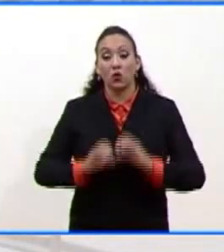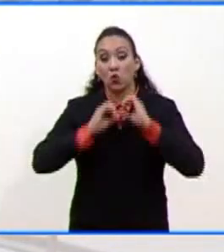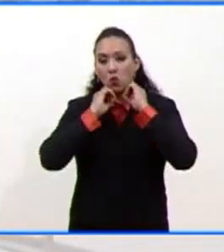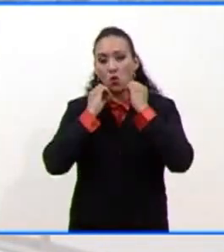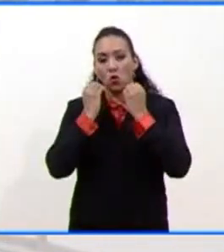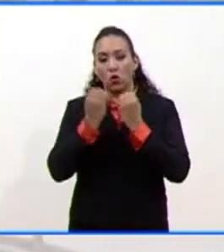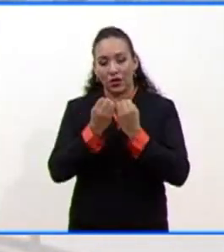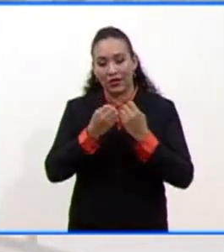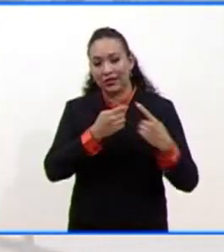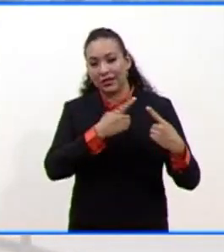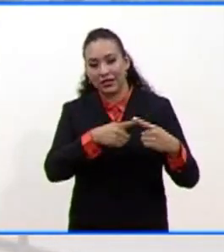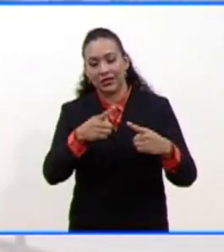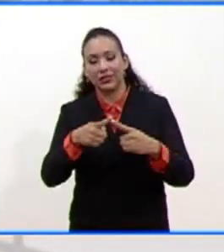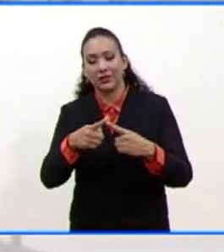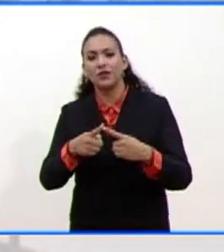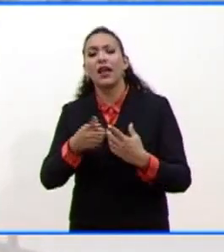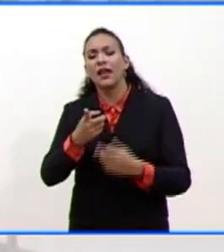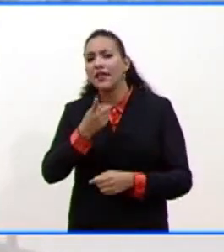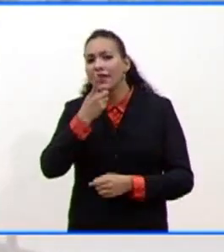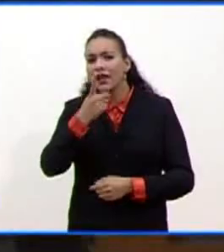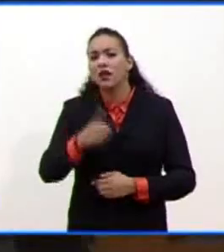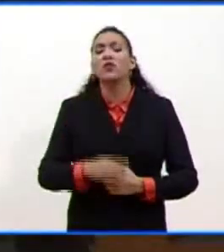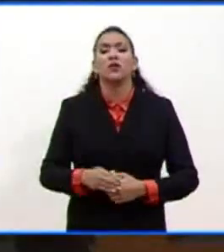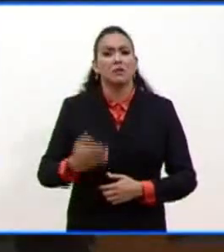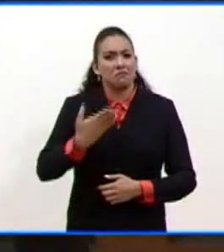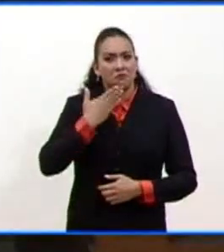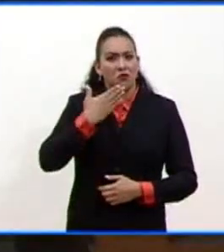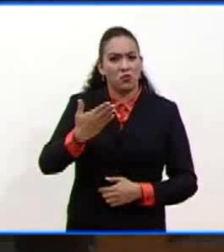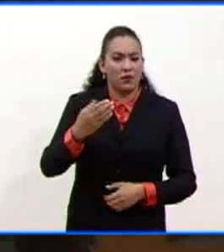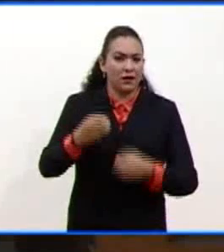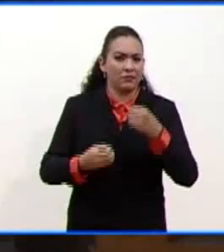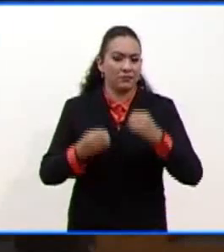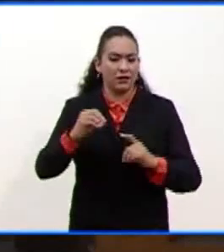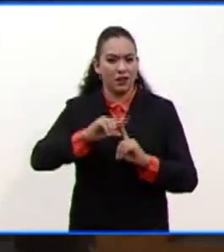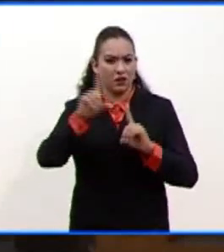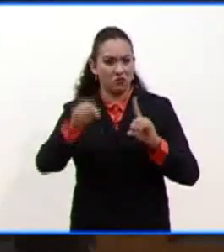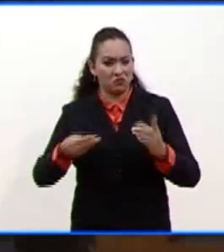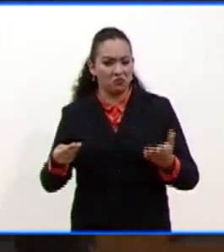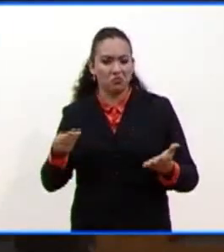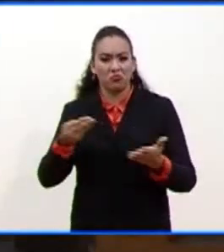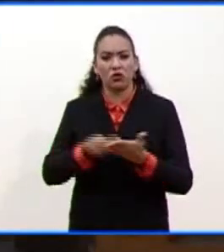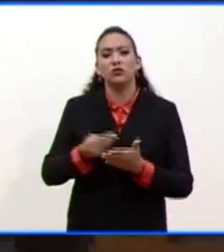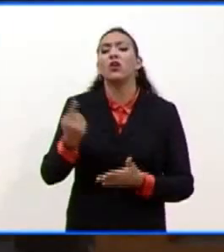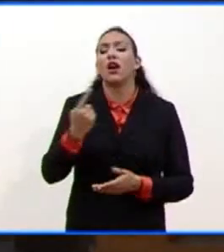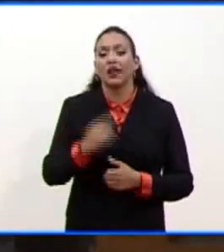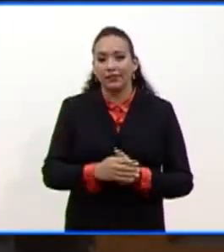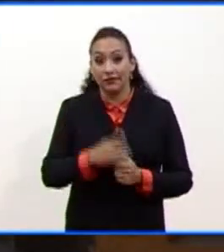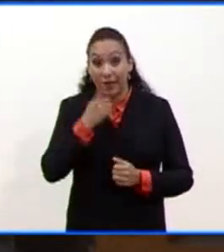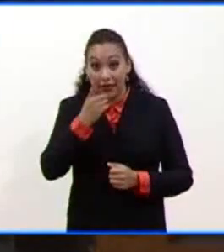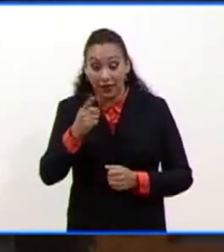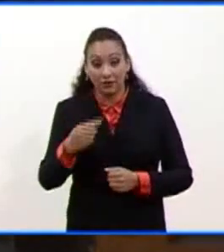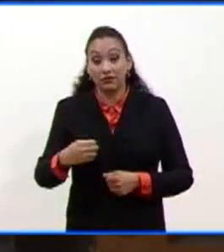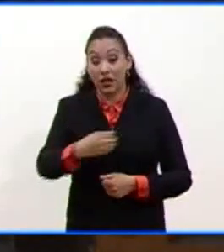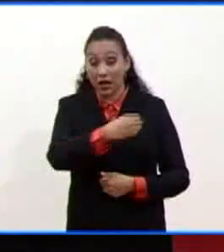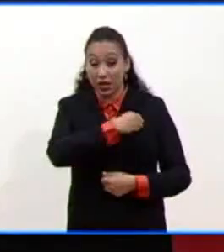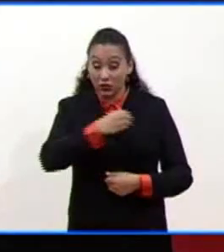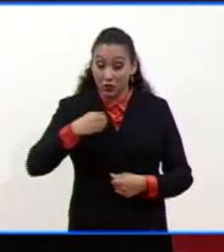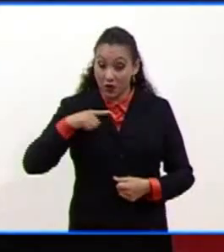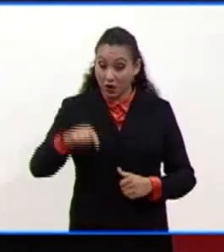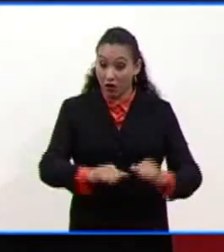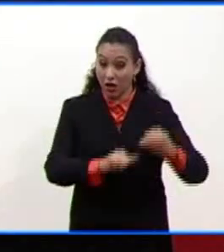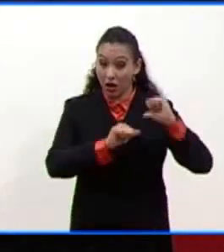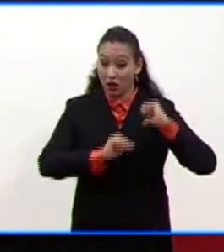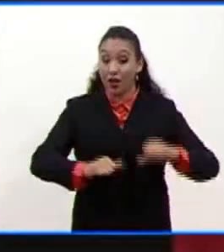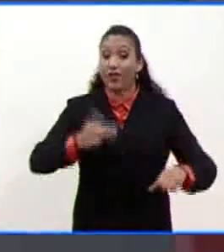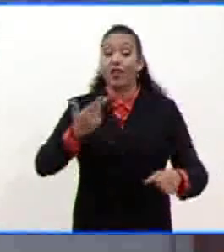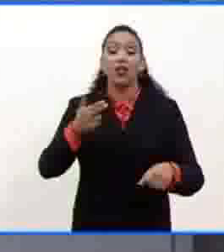Organizaciones de la sociedad civil celebraron el criterio fijado por el Pleno de la Suprema Corte, que reafirmó la obligación que tienen las autoridades de